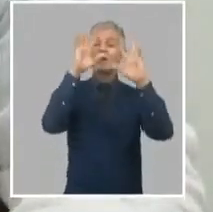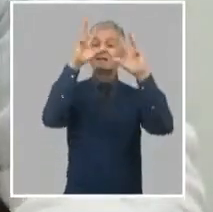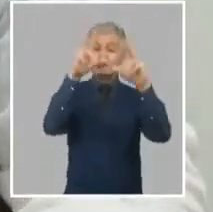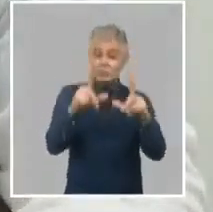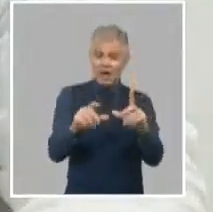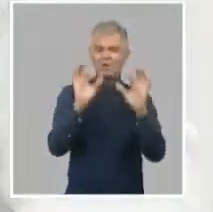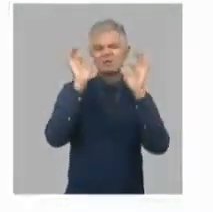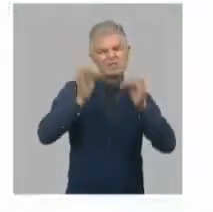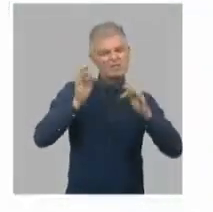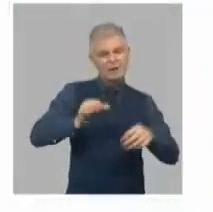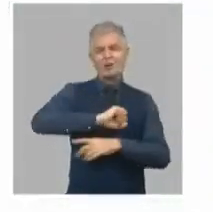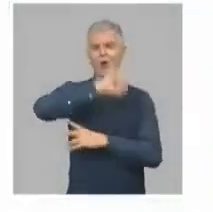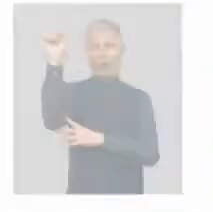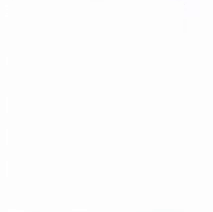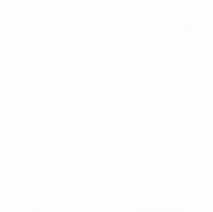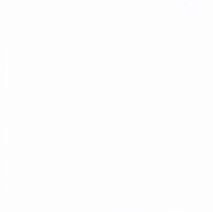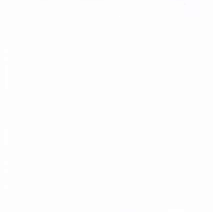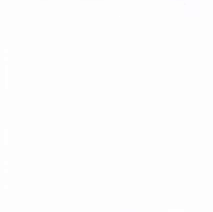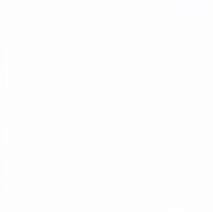se alcanzan.